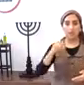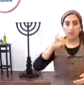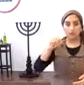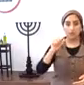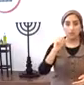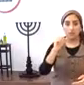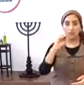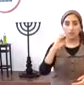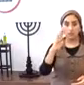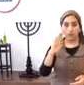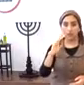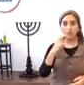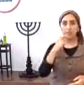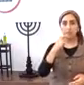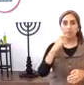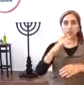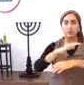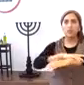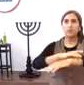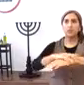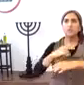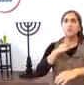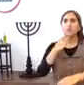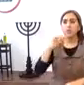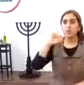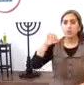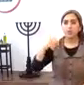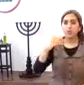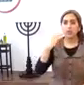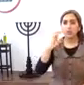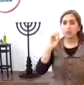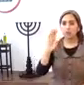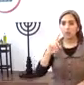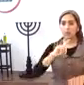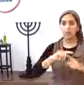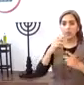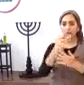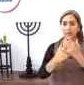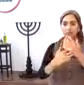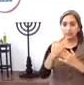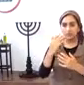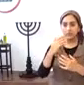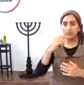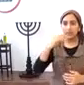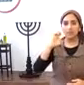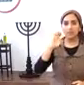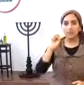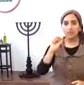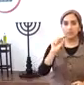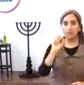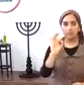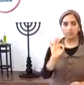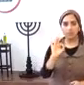acercó Jacob a su padre Isaac quien le palpó y dijo la voz es la voz de Jacob pero las manos las manos de Esaf.